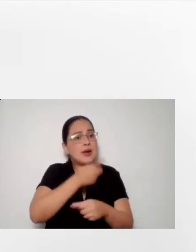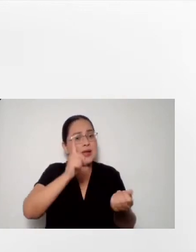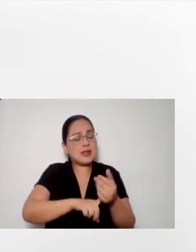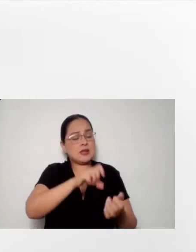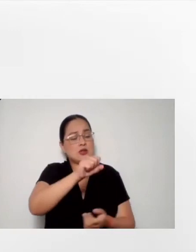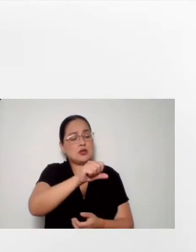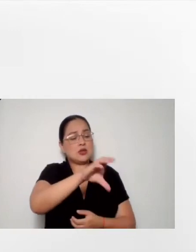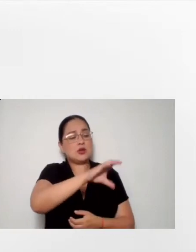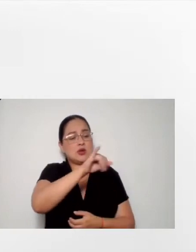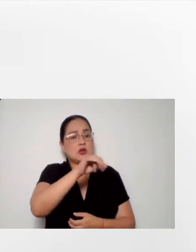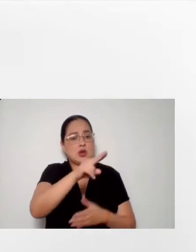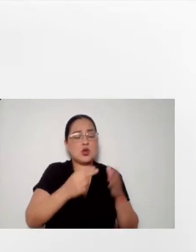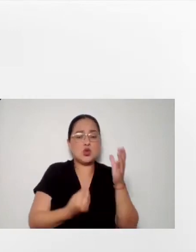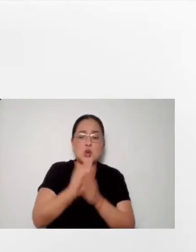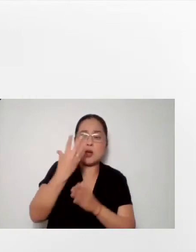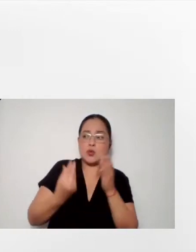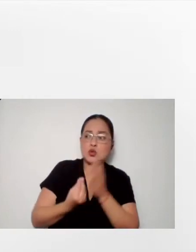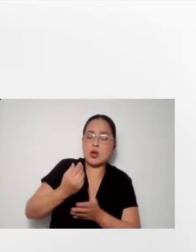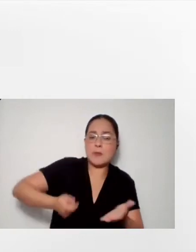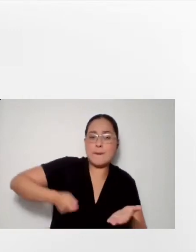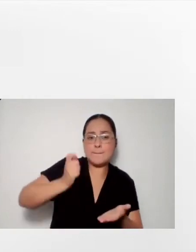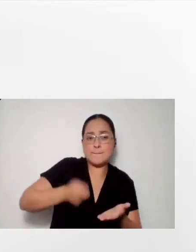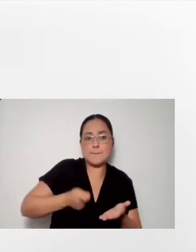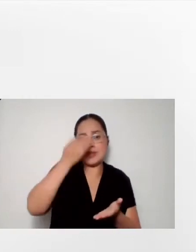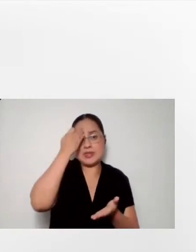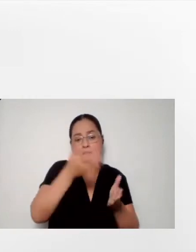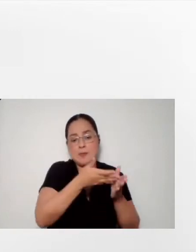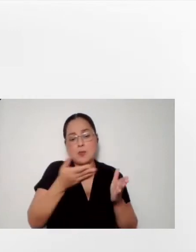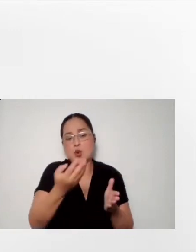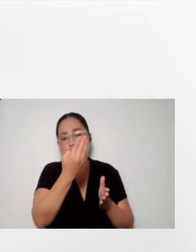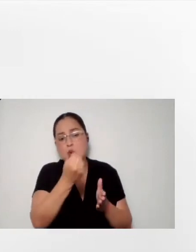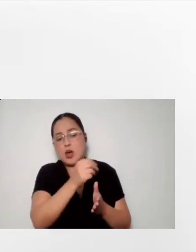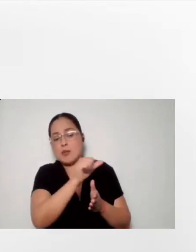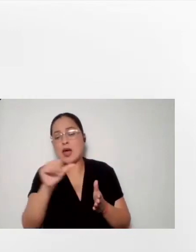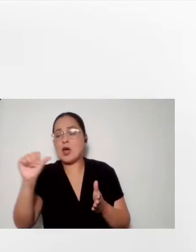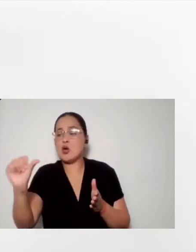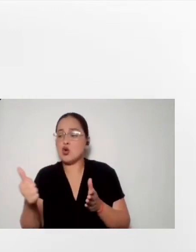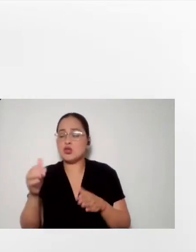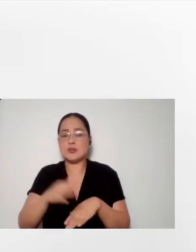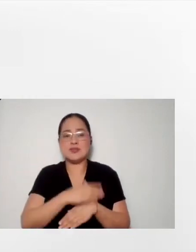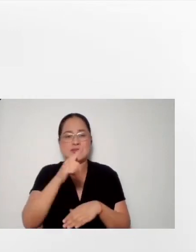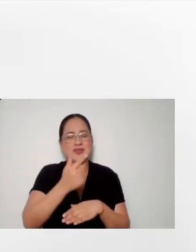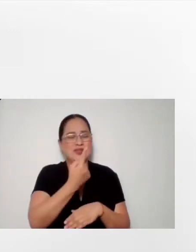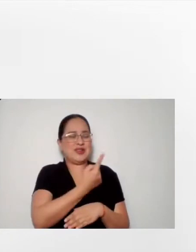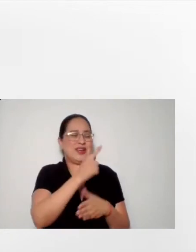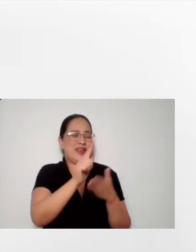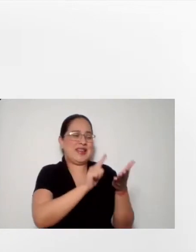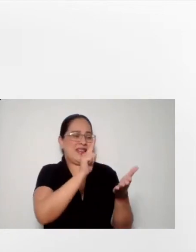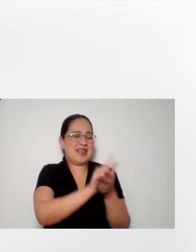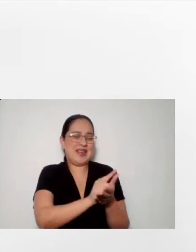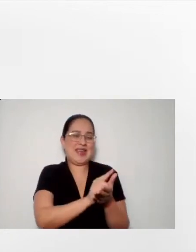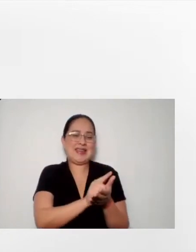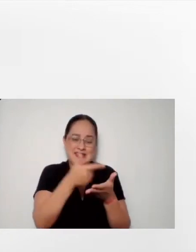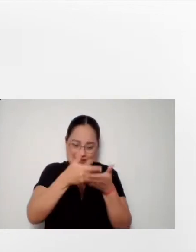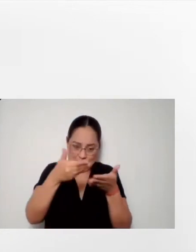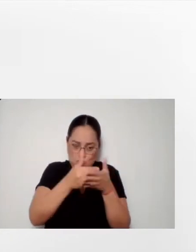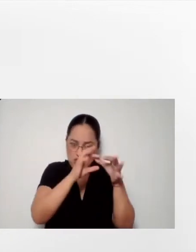emiten sustancialmente de la 9ª a la 11ª época por disposición de las leyes que nos